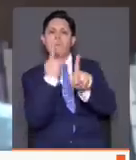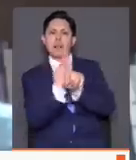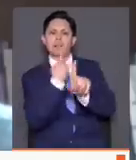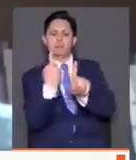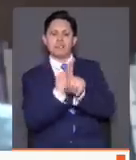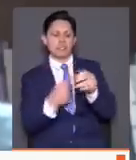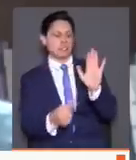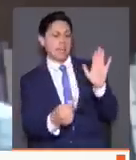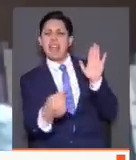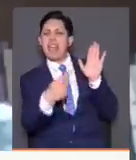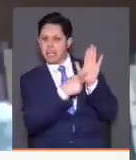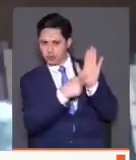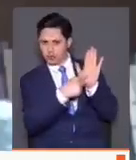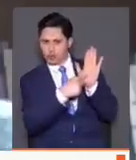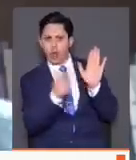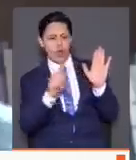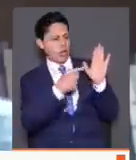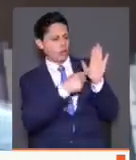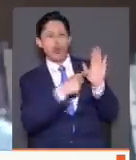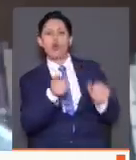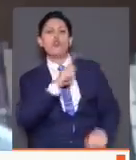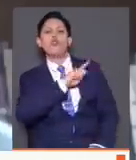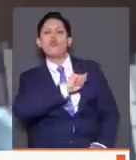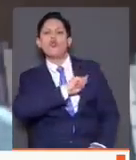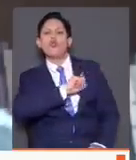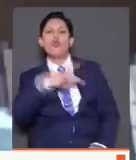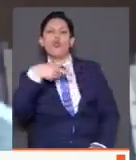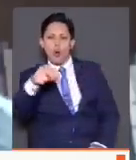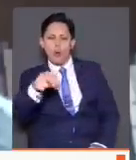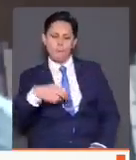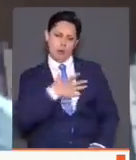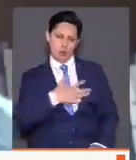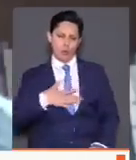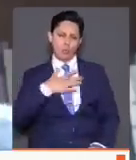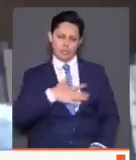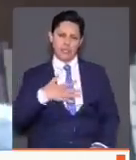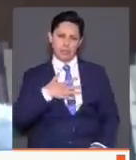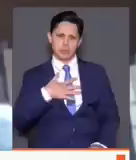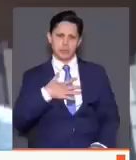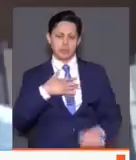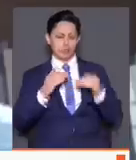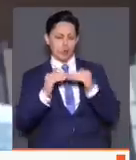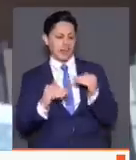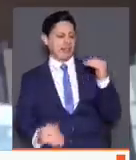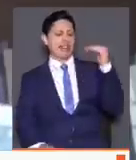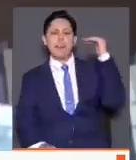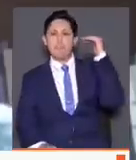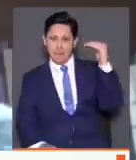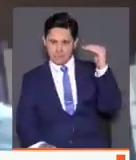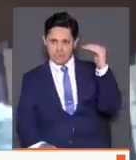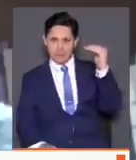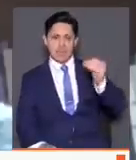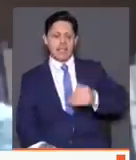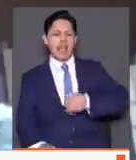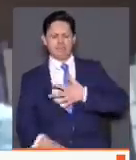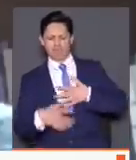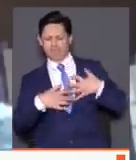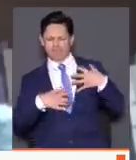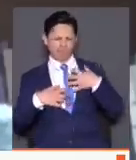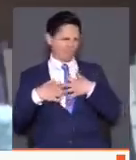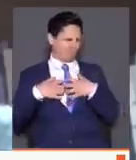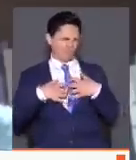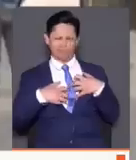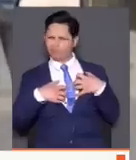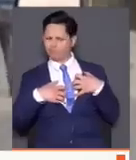decir esto no me gusta, estoy escalando un paso más en expresar la molestia llamando